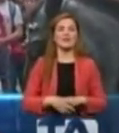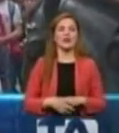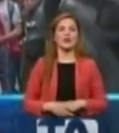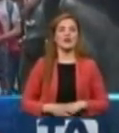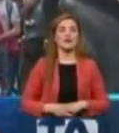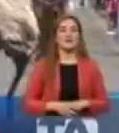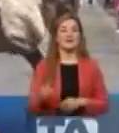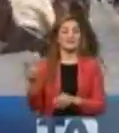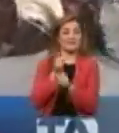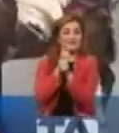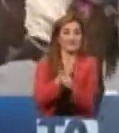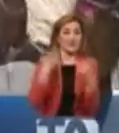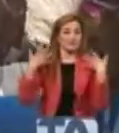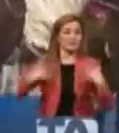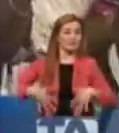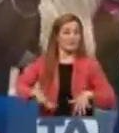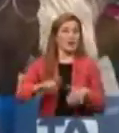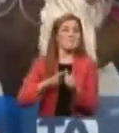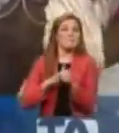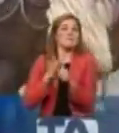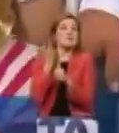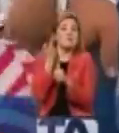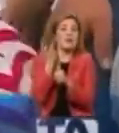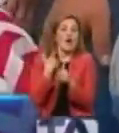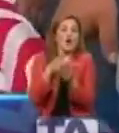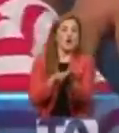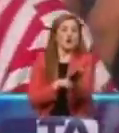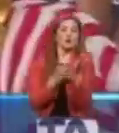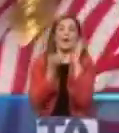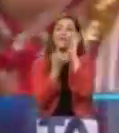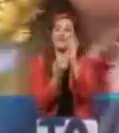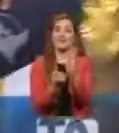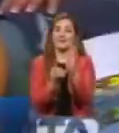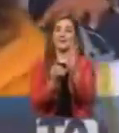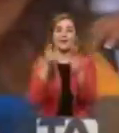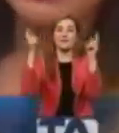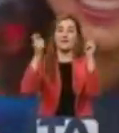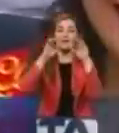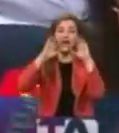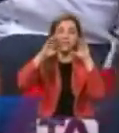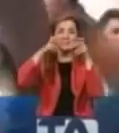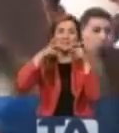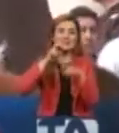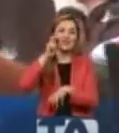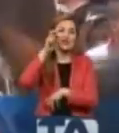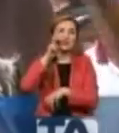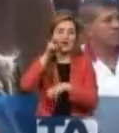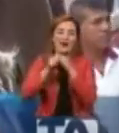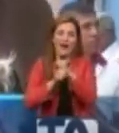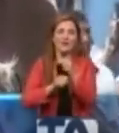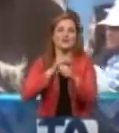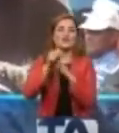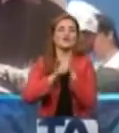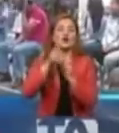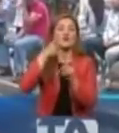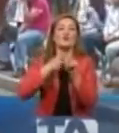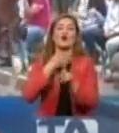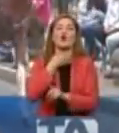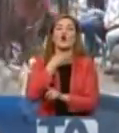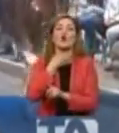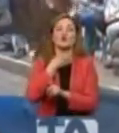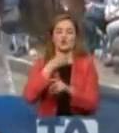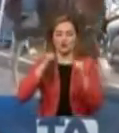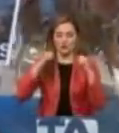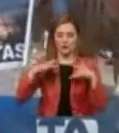El Paseo del Chagre es uno de los principales atractivos de la Fiesta del Maíz y Turismo, que se celebra cada año en agosto y septiembre en